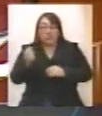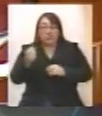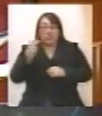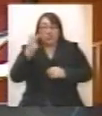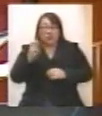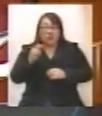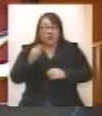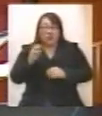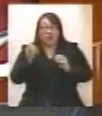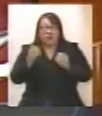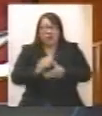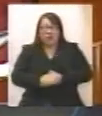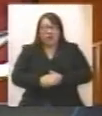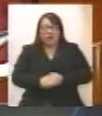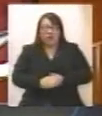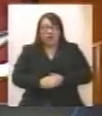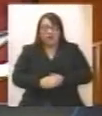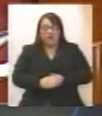74.620 adolescentes.